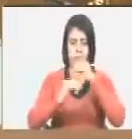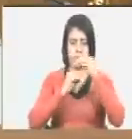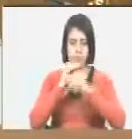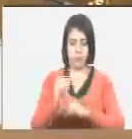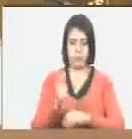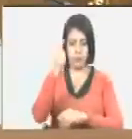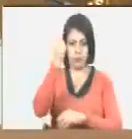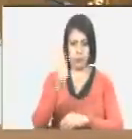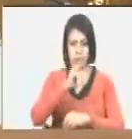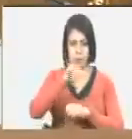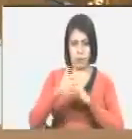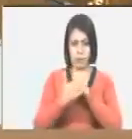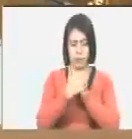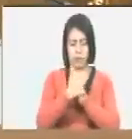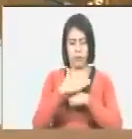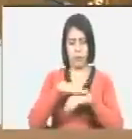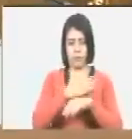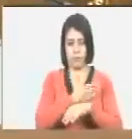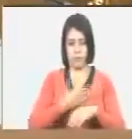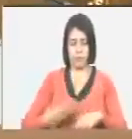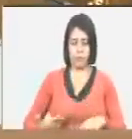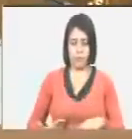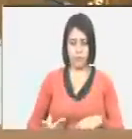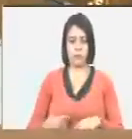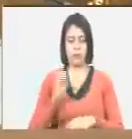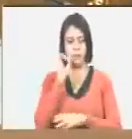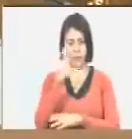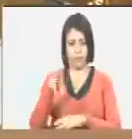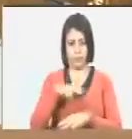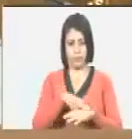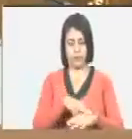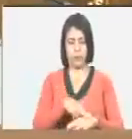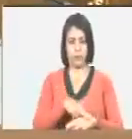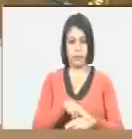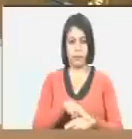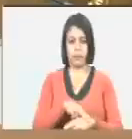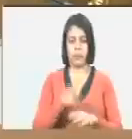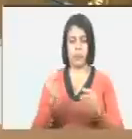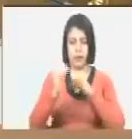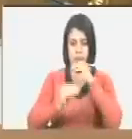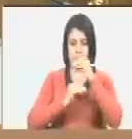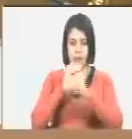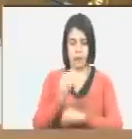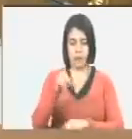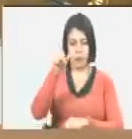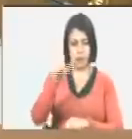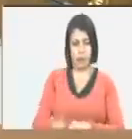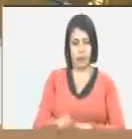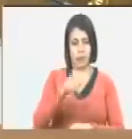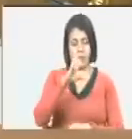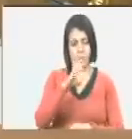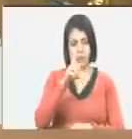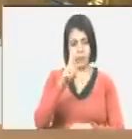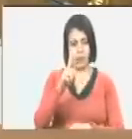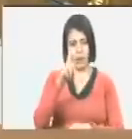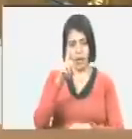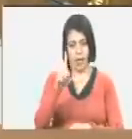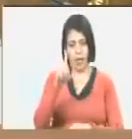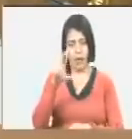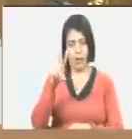dirigida al diputado Jorge Rodríguez Gómez, presidente de la Asamblea Nacional, suscrita por el ciudadano Elvis